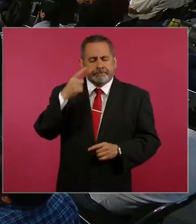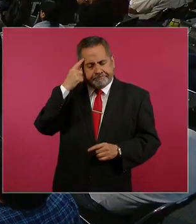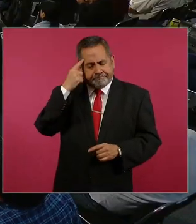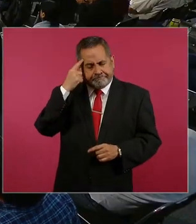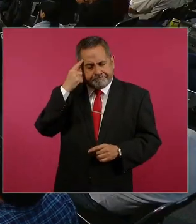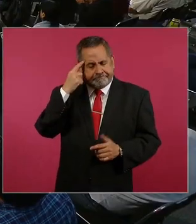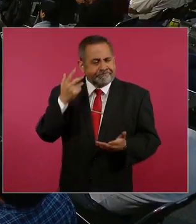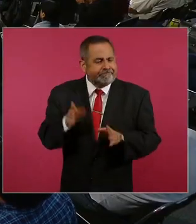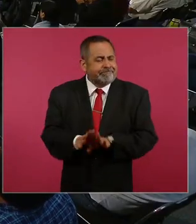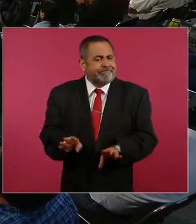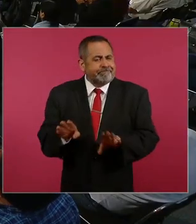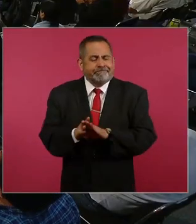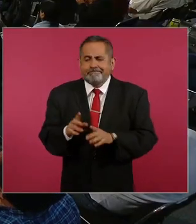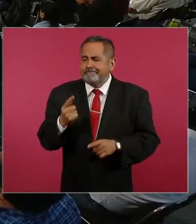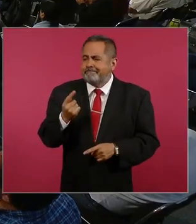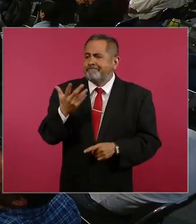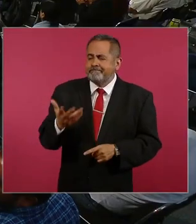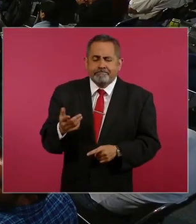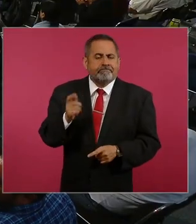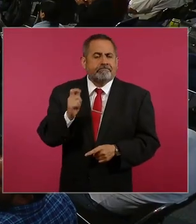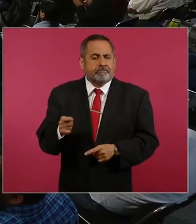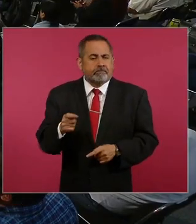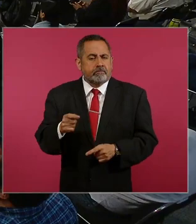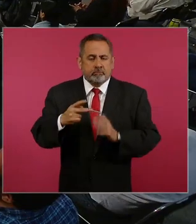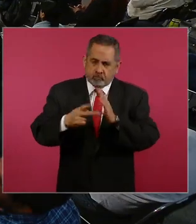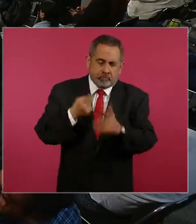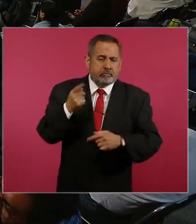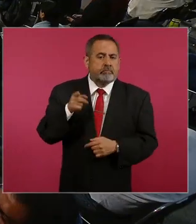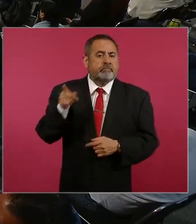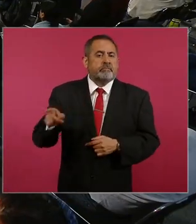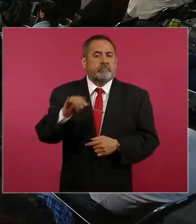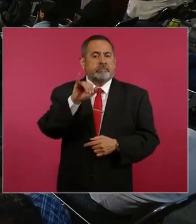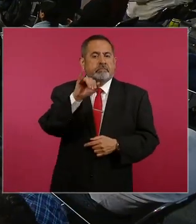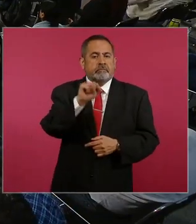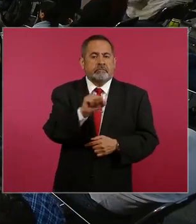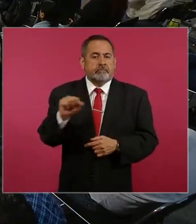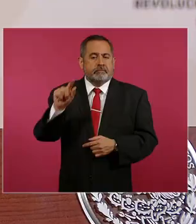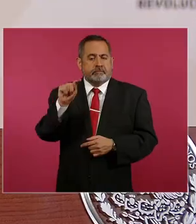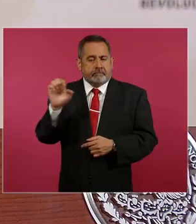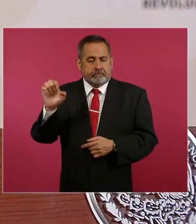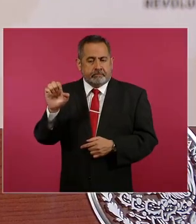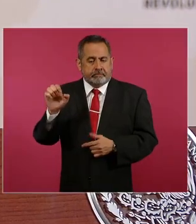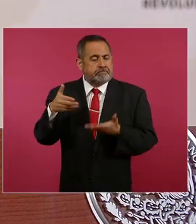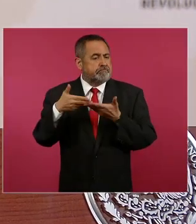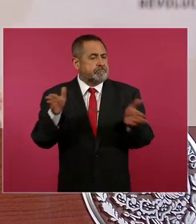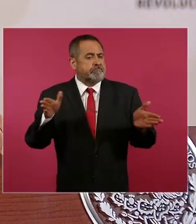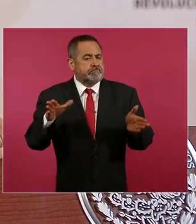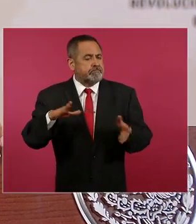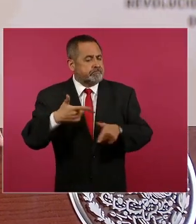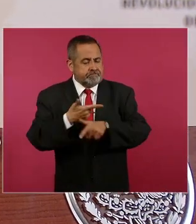regresábamos a que el Issste fuese público